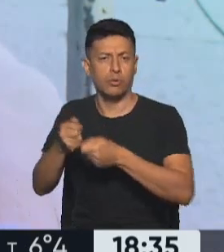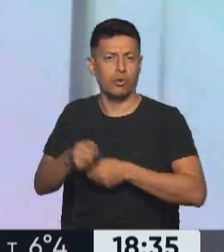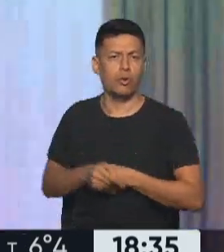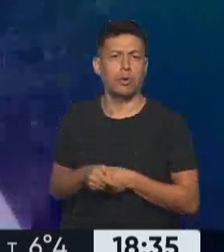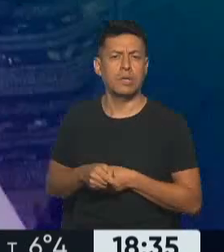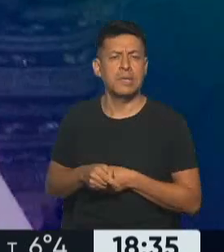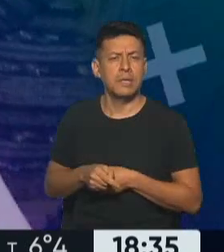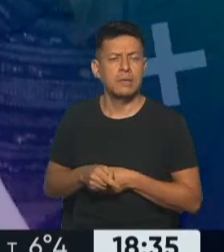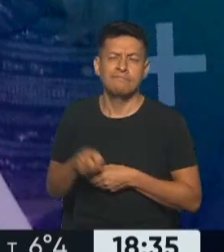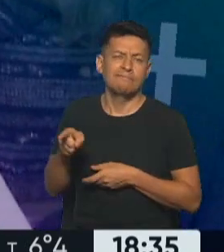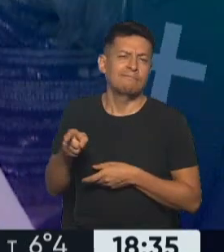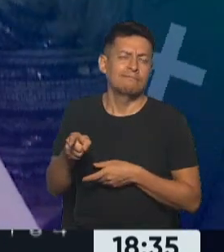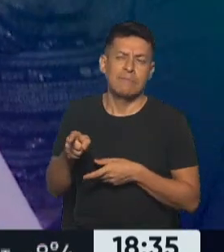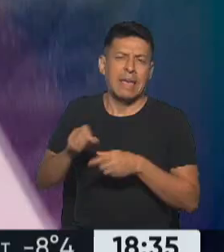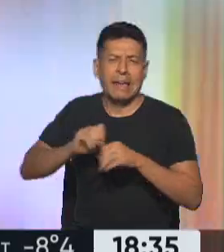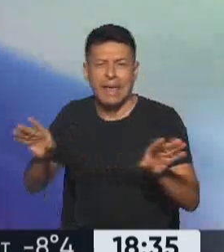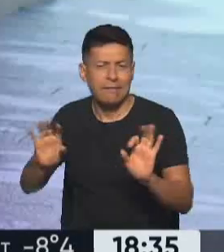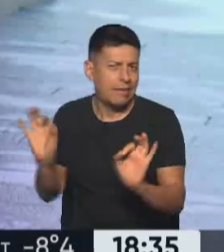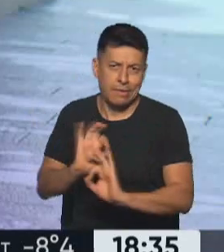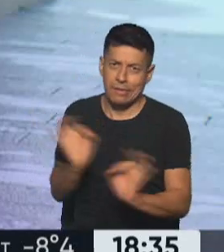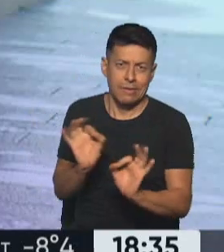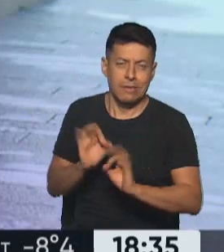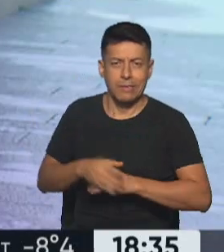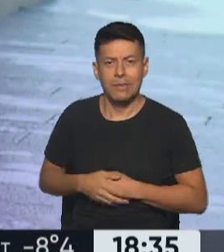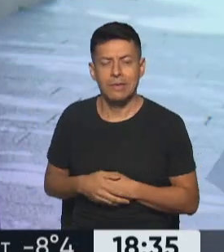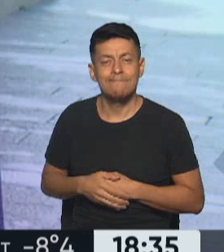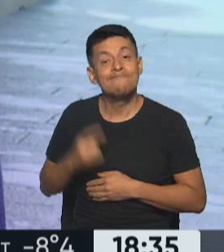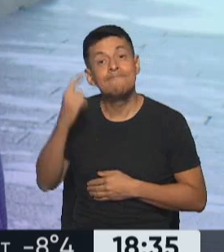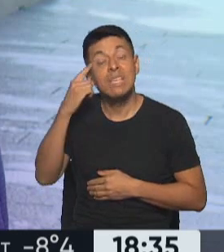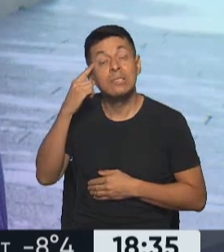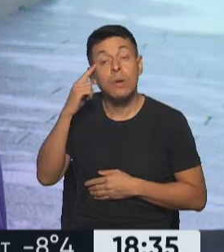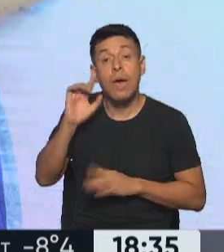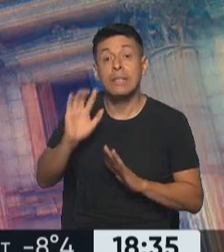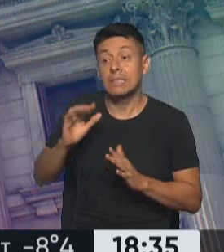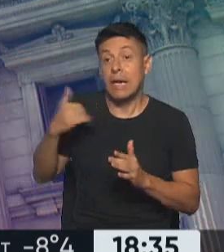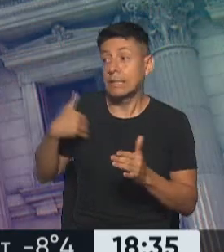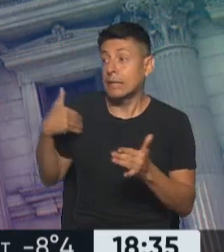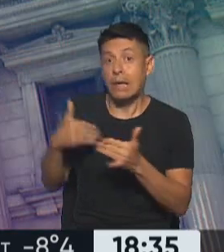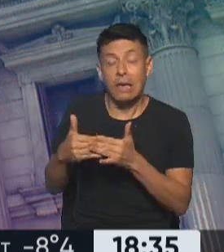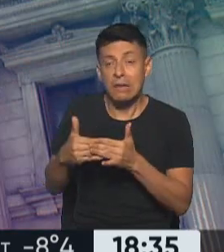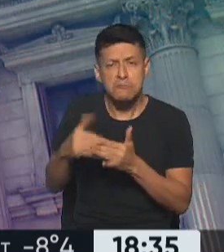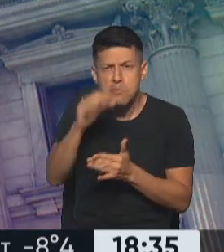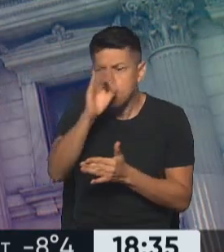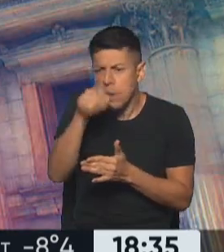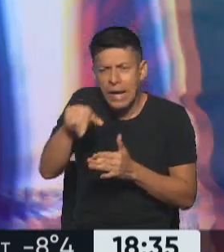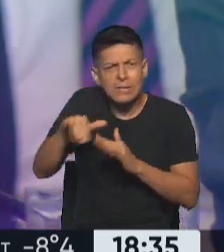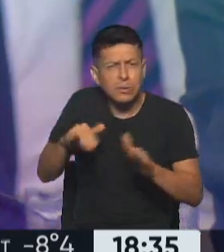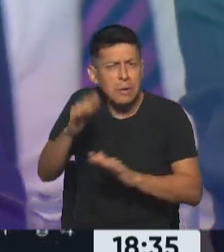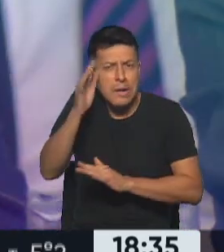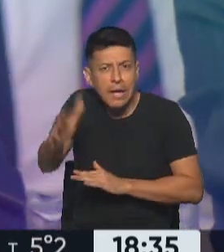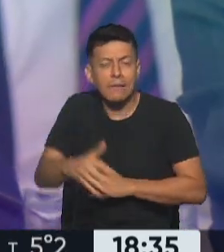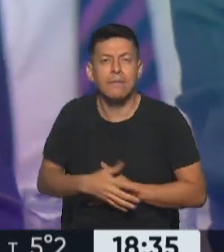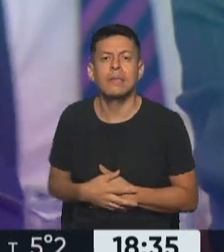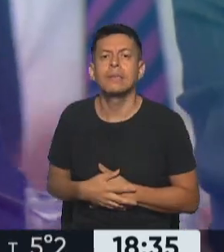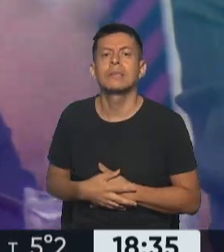nada de lo terriblemente grave que podría pasar. Yo creo que nunca en la historia argentina se vio un tema de esta gravedad. Estas